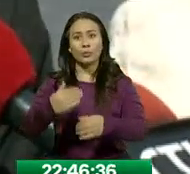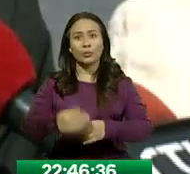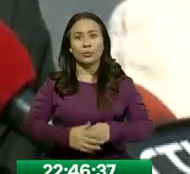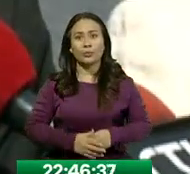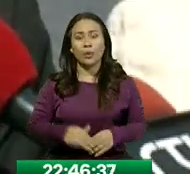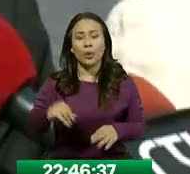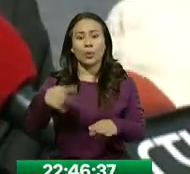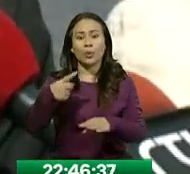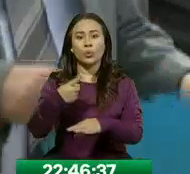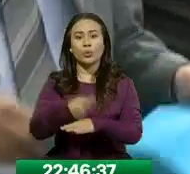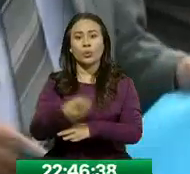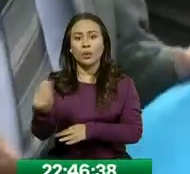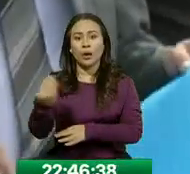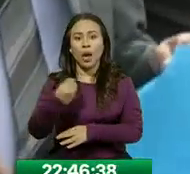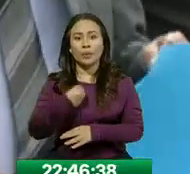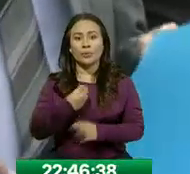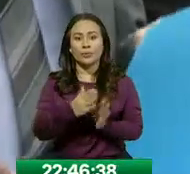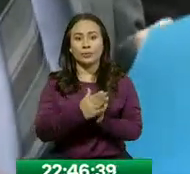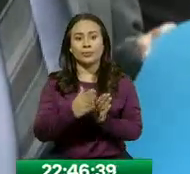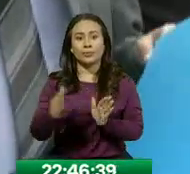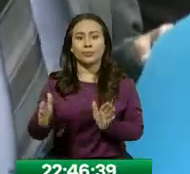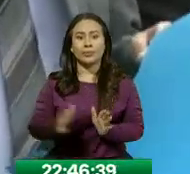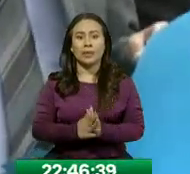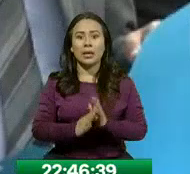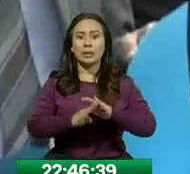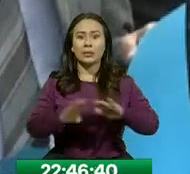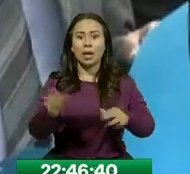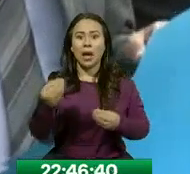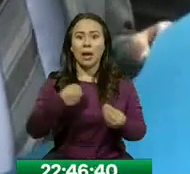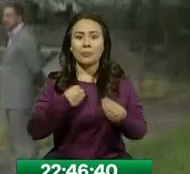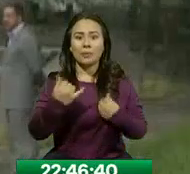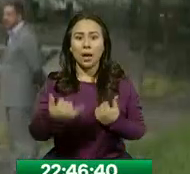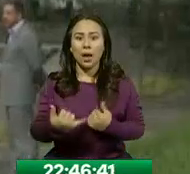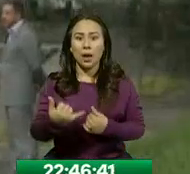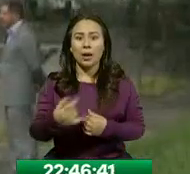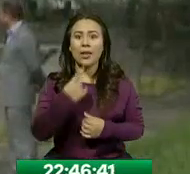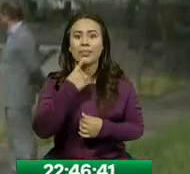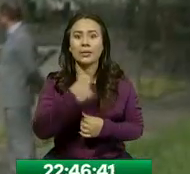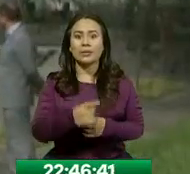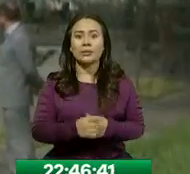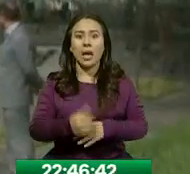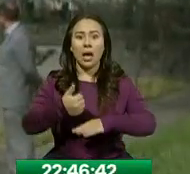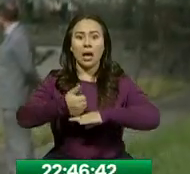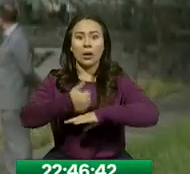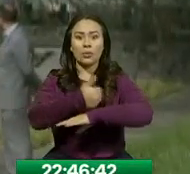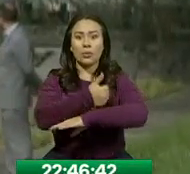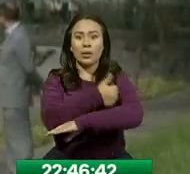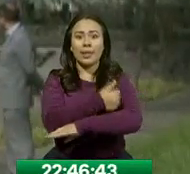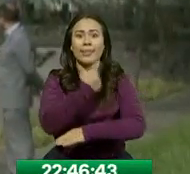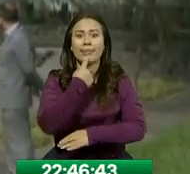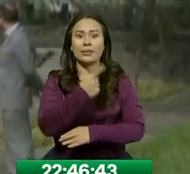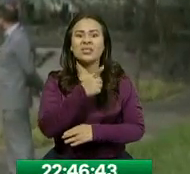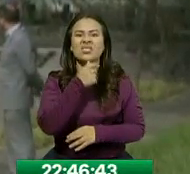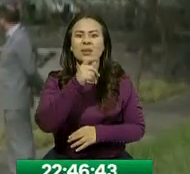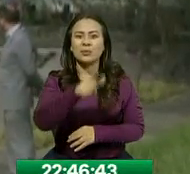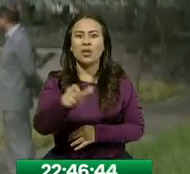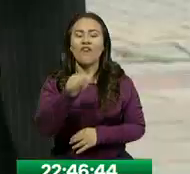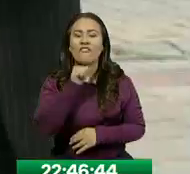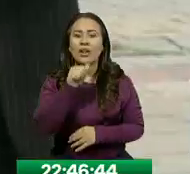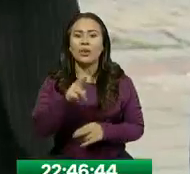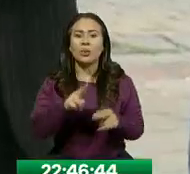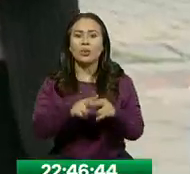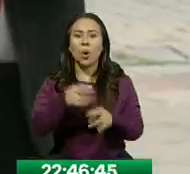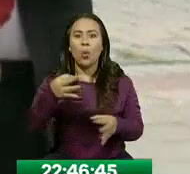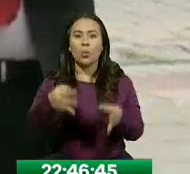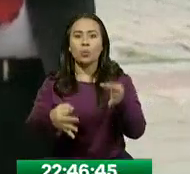de juzgamiento que se nos hizo. Según afirmaron, lo que se busca con estas acciones es que las autoridades destituyan a quienes mal utilizaron la justicia.